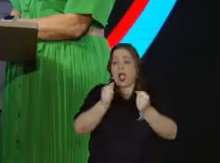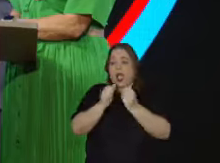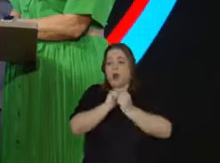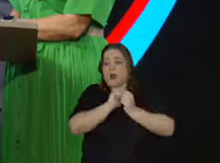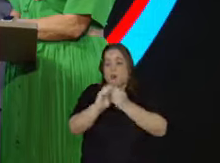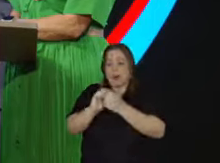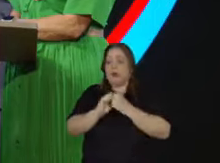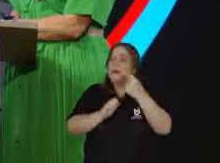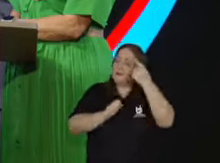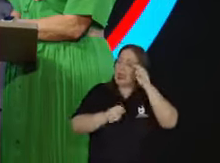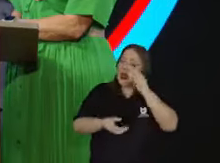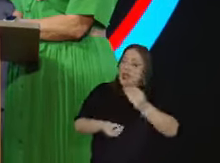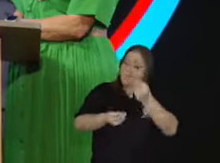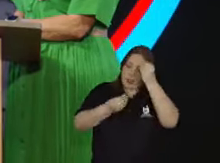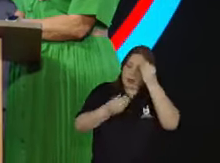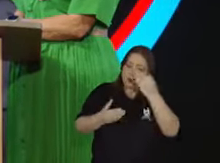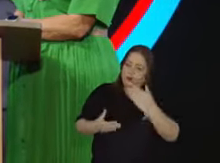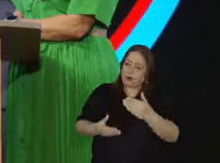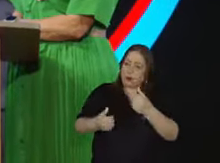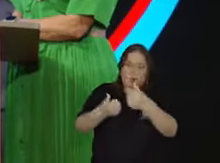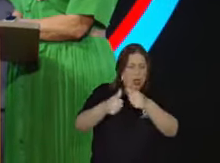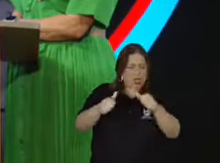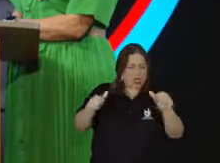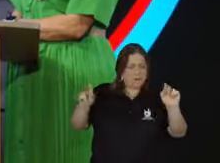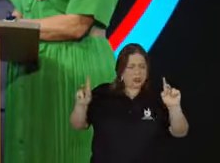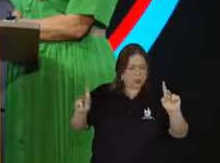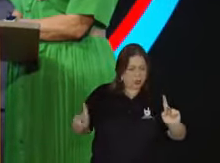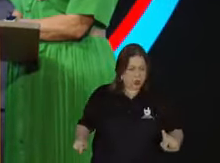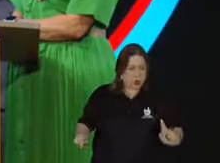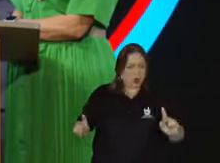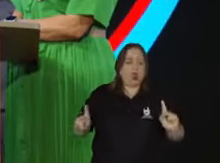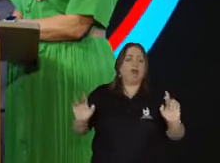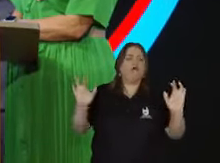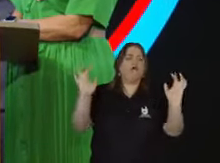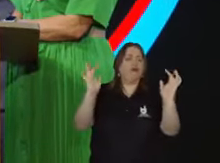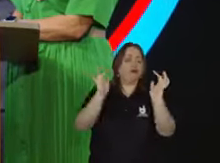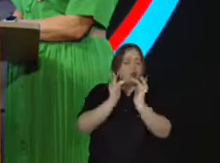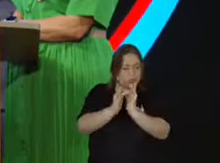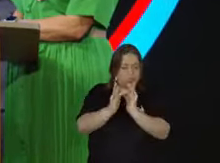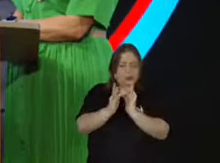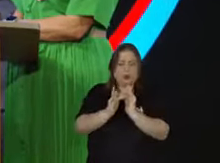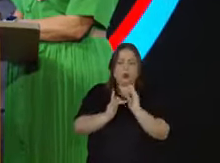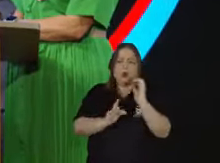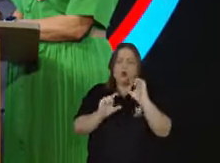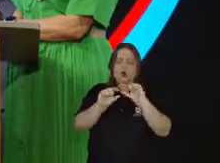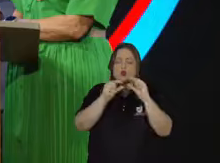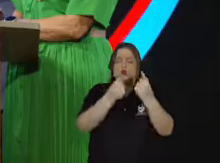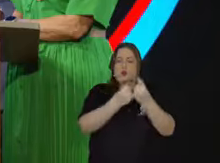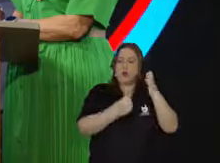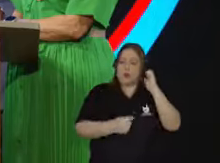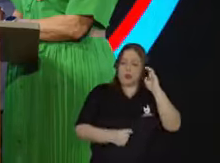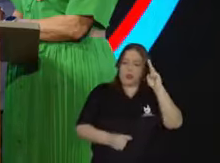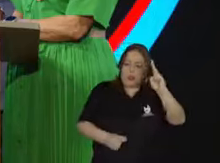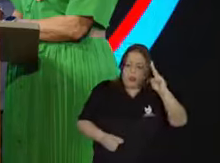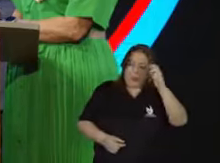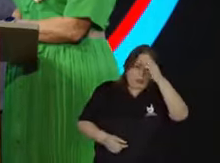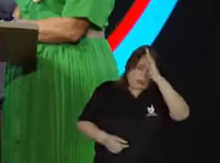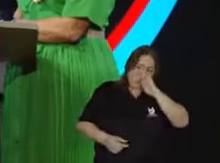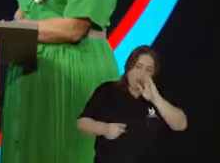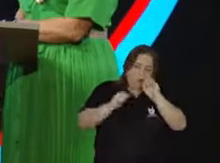más información, comuníquese con cualquiera de evangelismo, acérquese y vamos a hacer la gran comisión. Que Dios les bendiga,